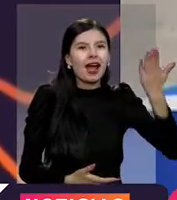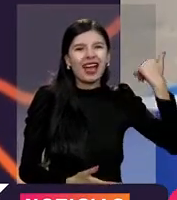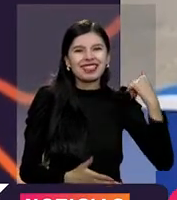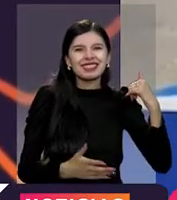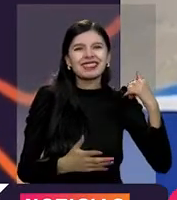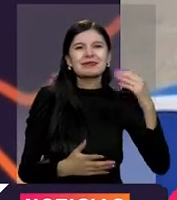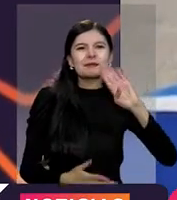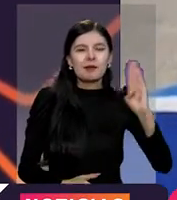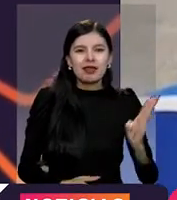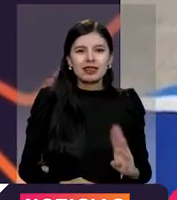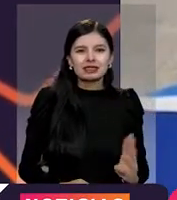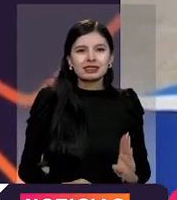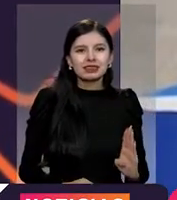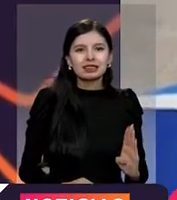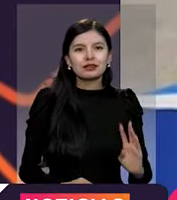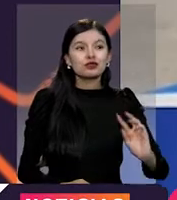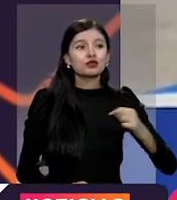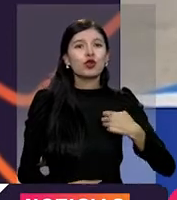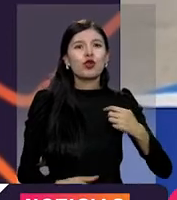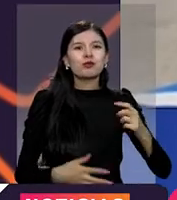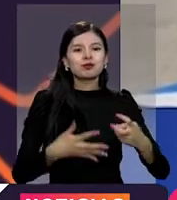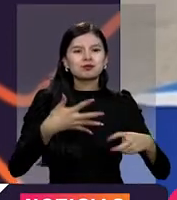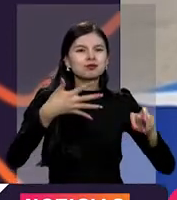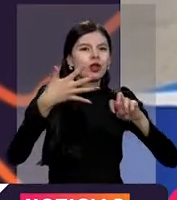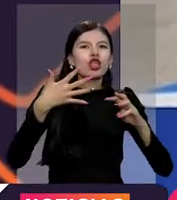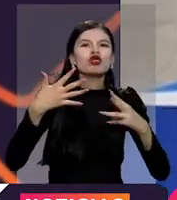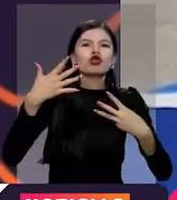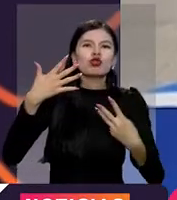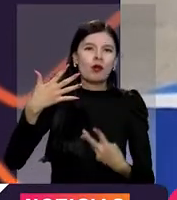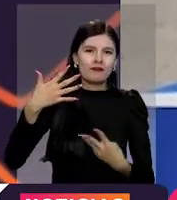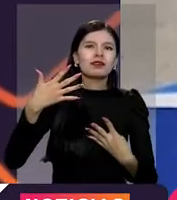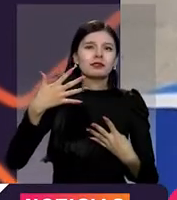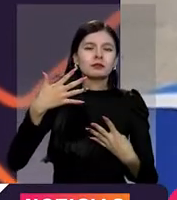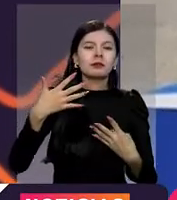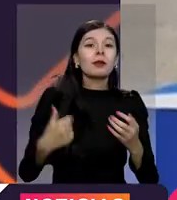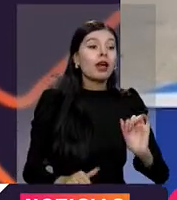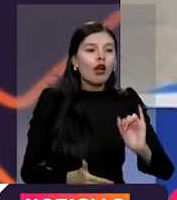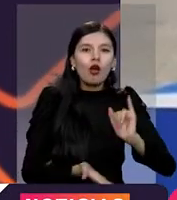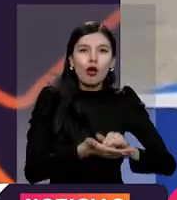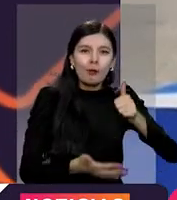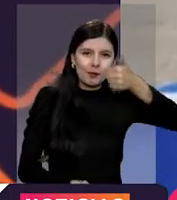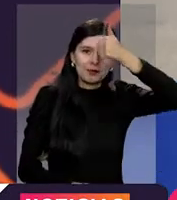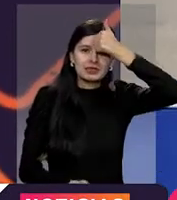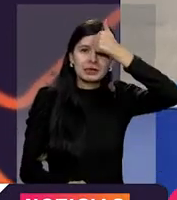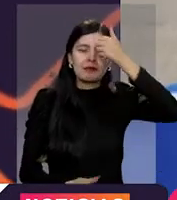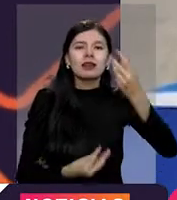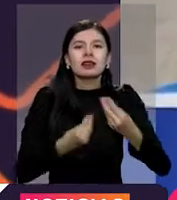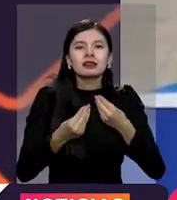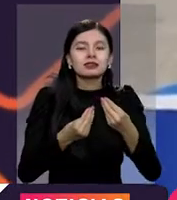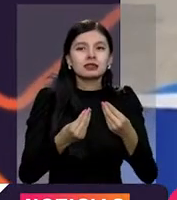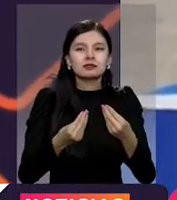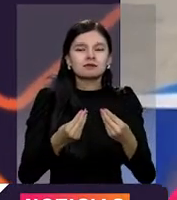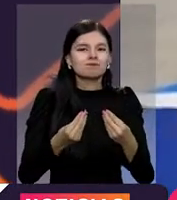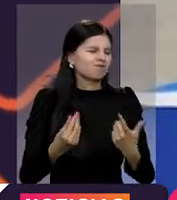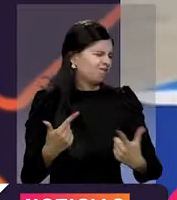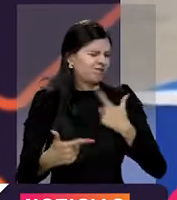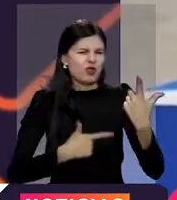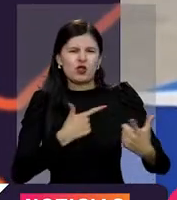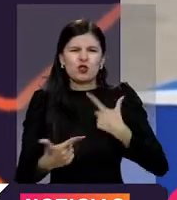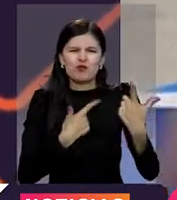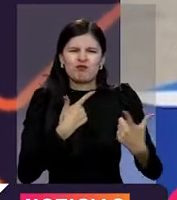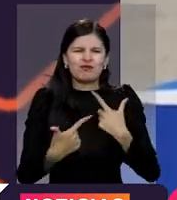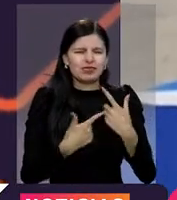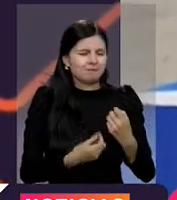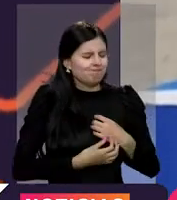como lo principal y de ahí para abajo voy a luchar con el